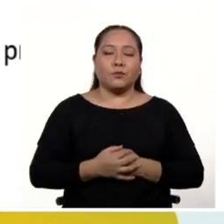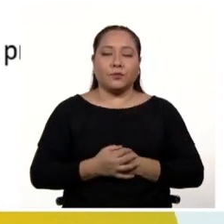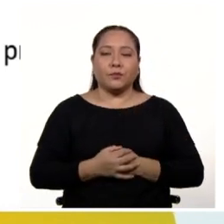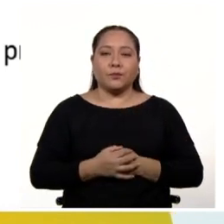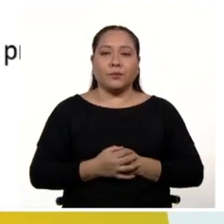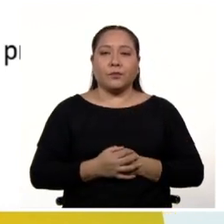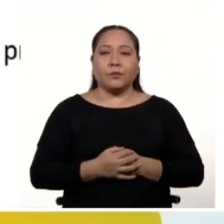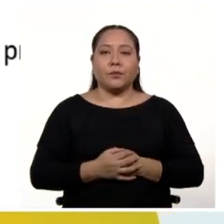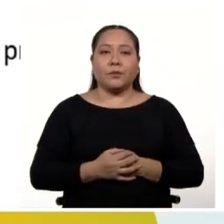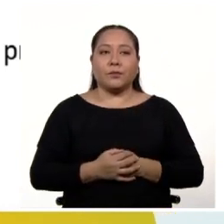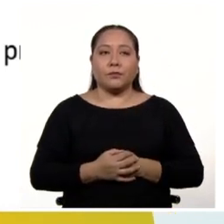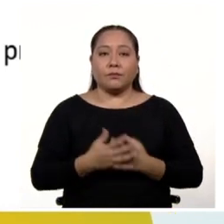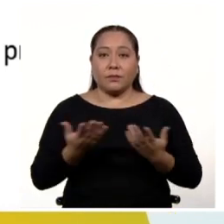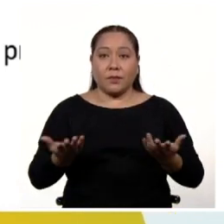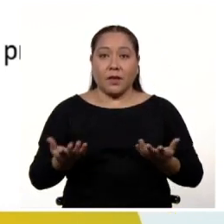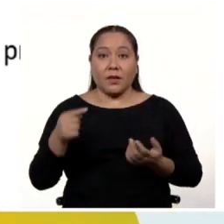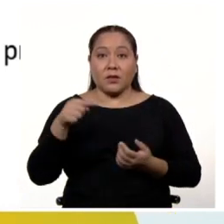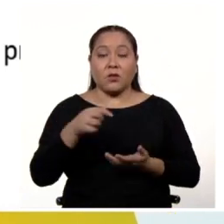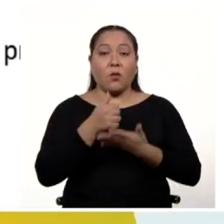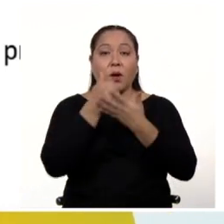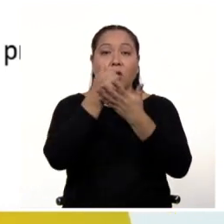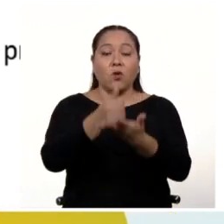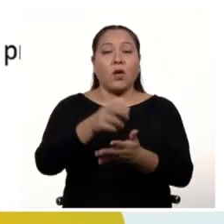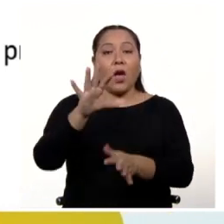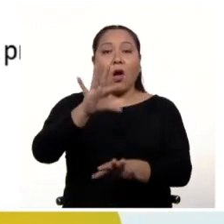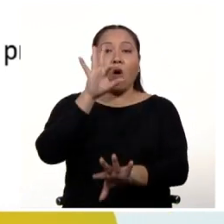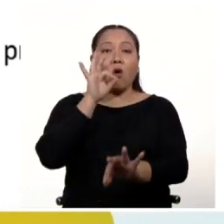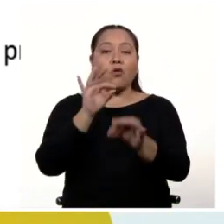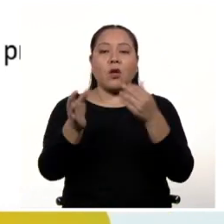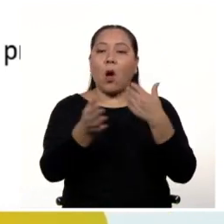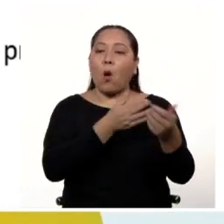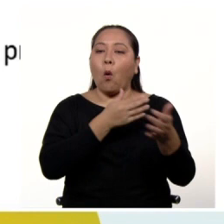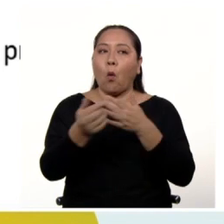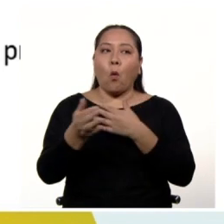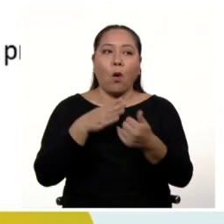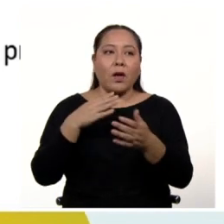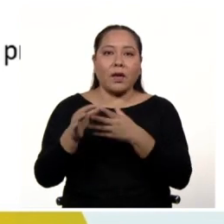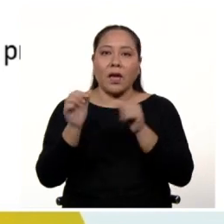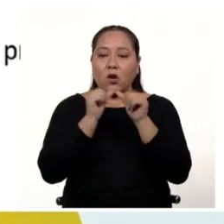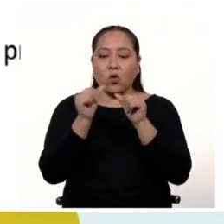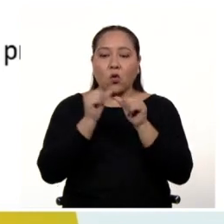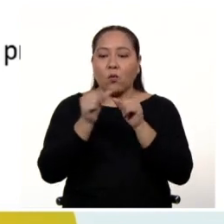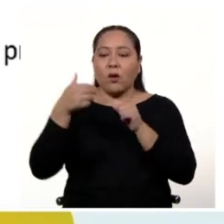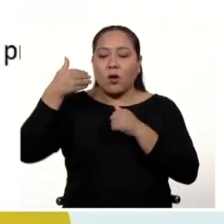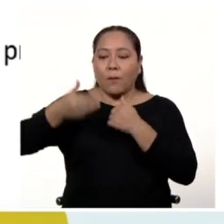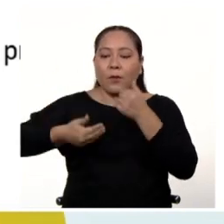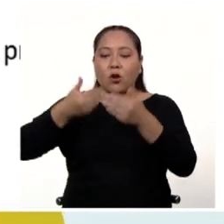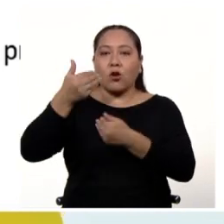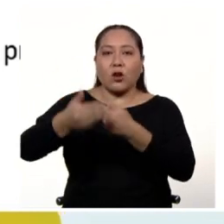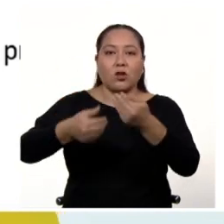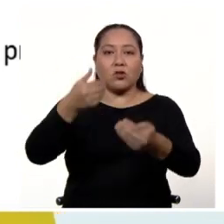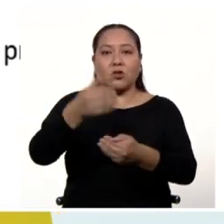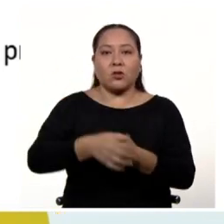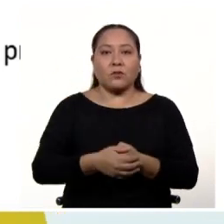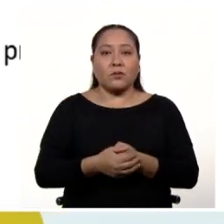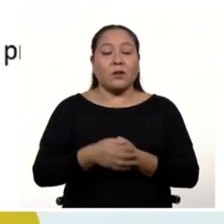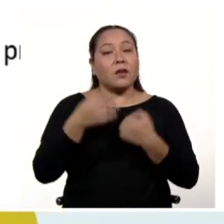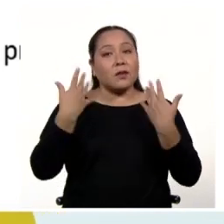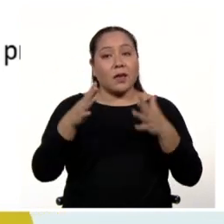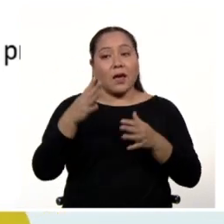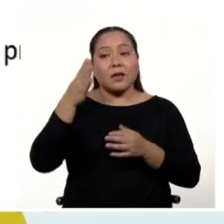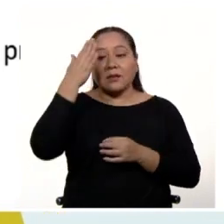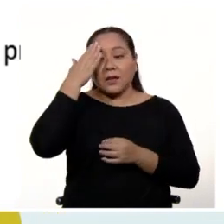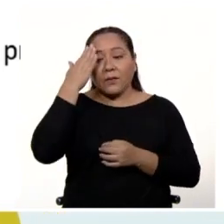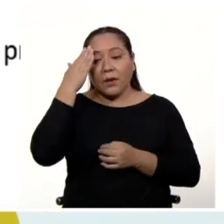1. Esto nos ayudará a encontrar cualquier término de la progresión geométrica siempre y cuando tengamos